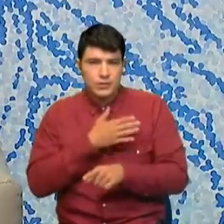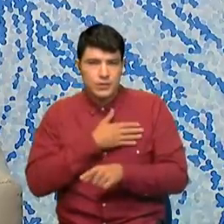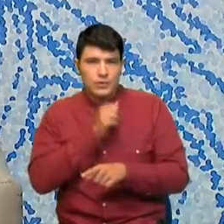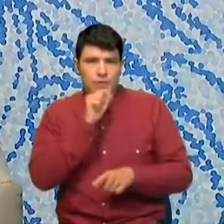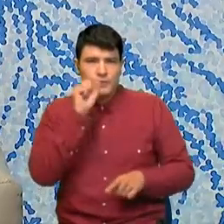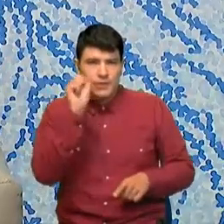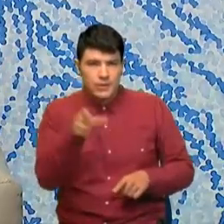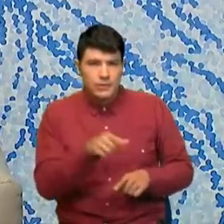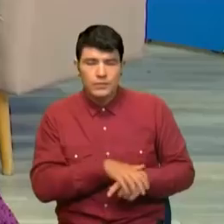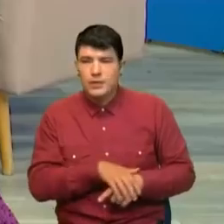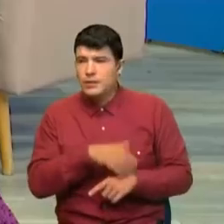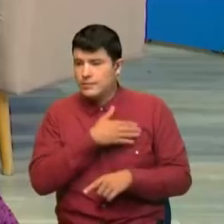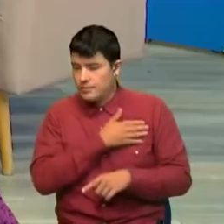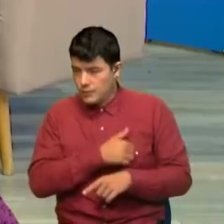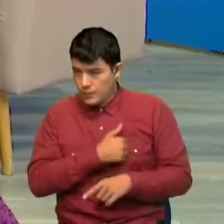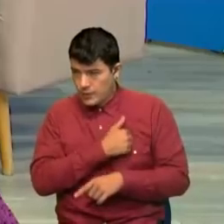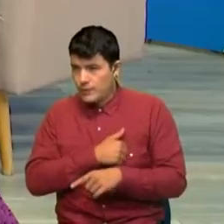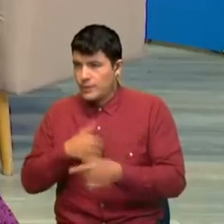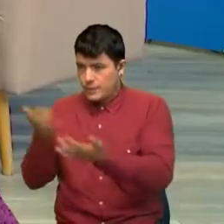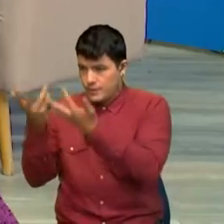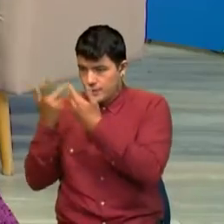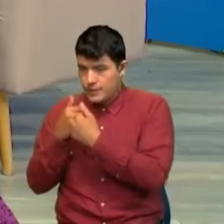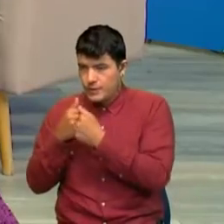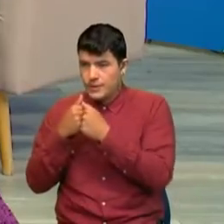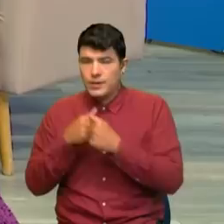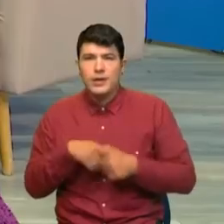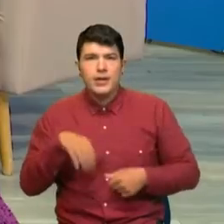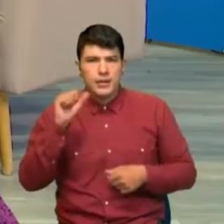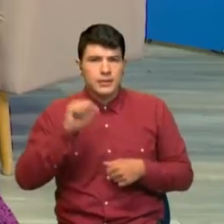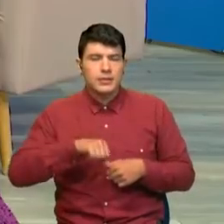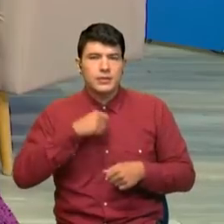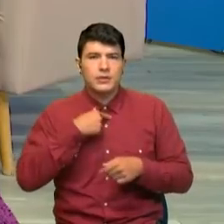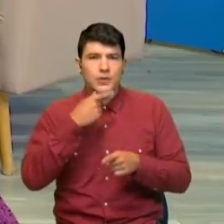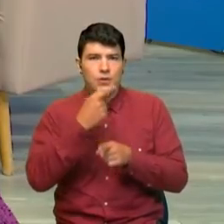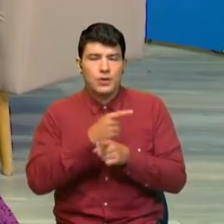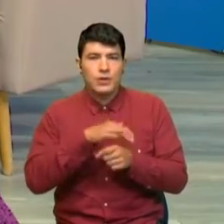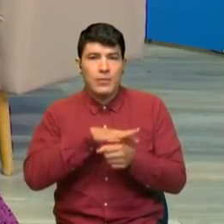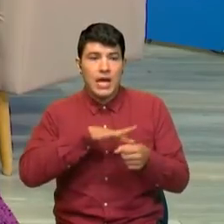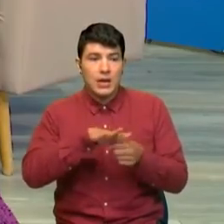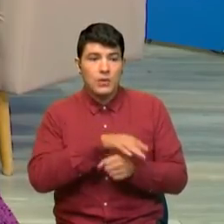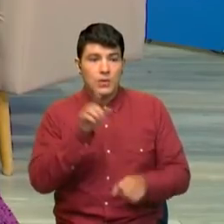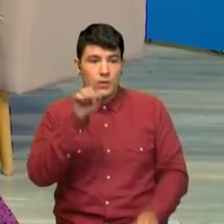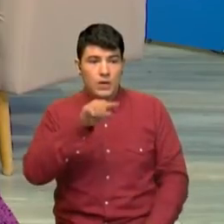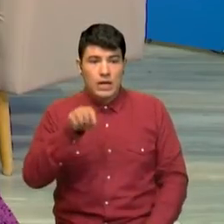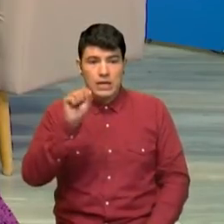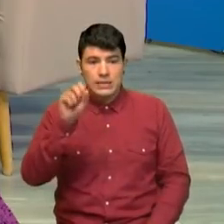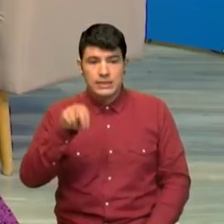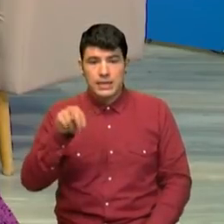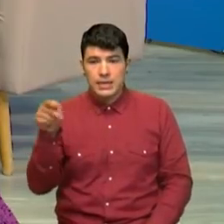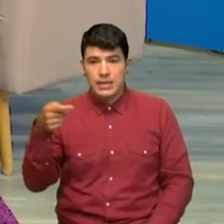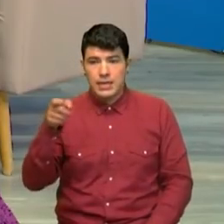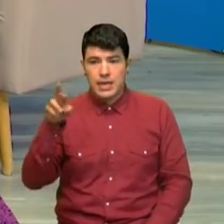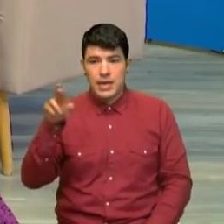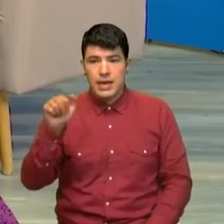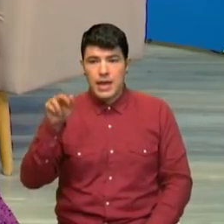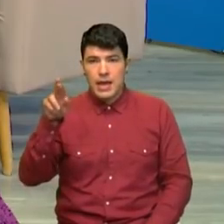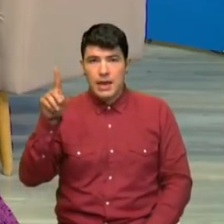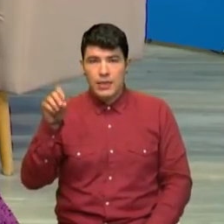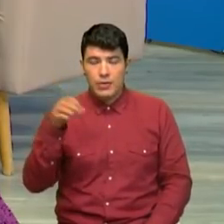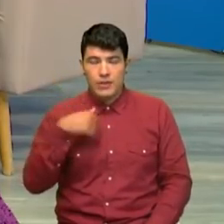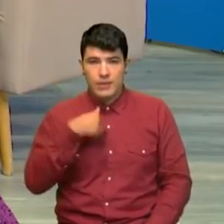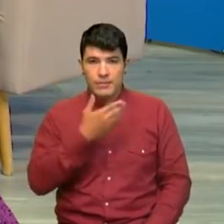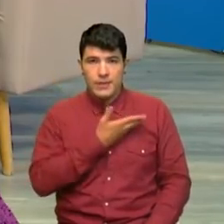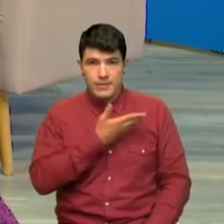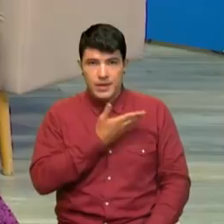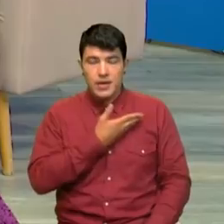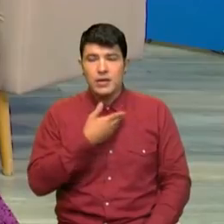inquietud. Sí, cuéntenos, doña Beatriz. Yo soy del barrio San Gerardo y mi mamá es una señora de 86 años.